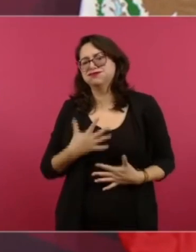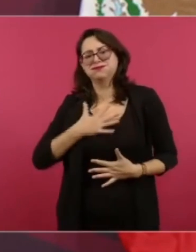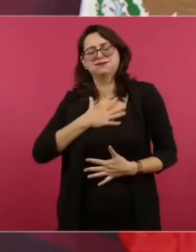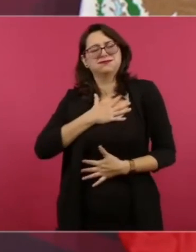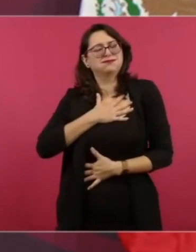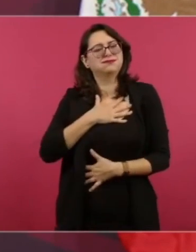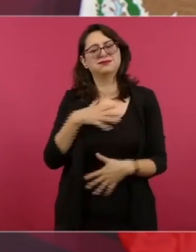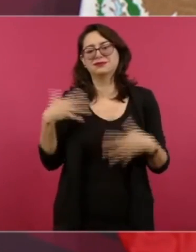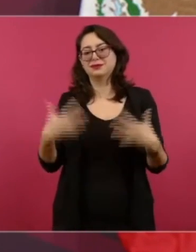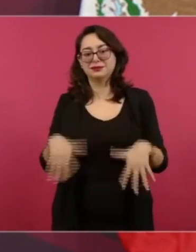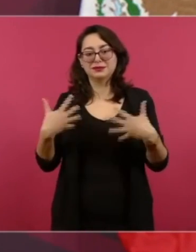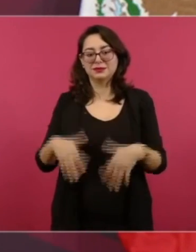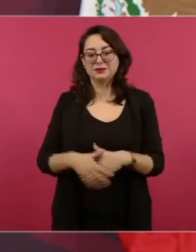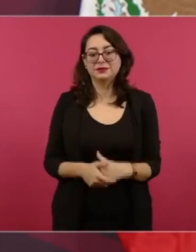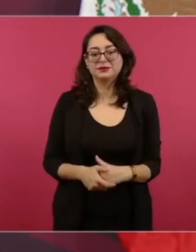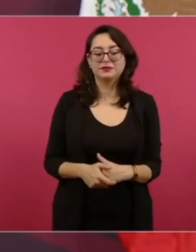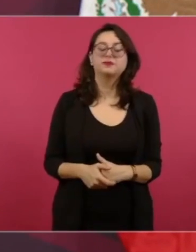Despidieron a miles de trabajadores